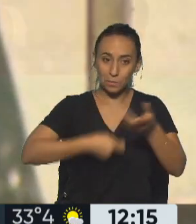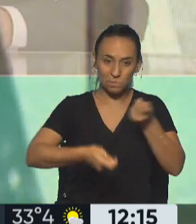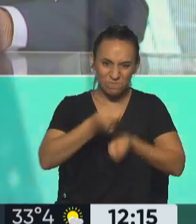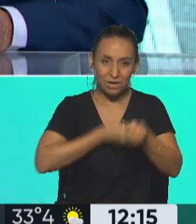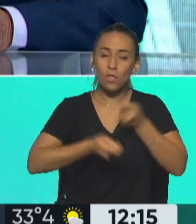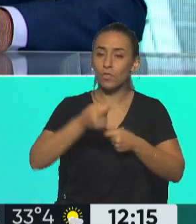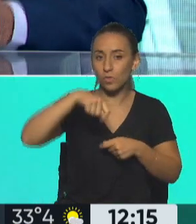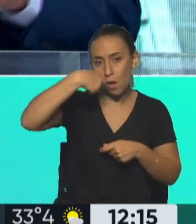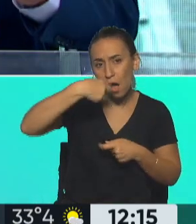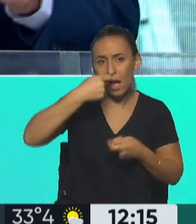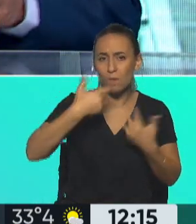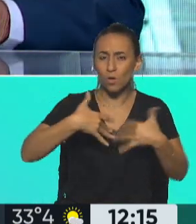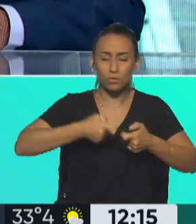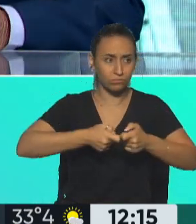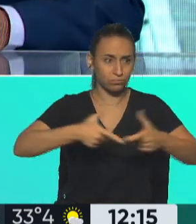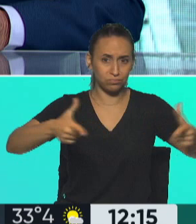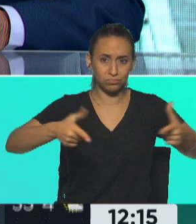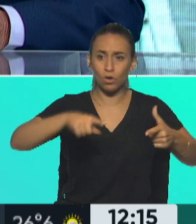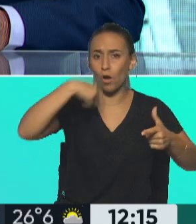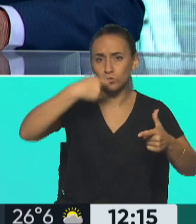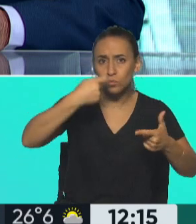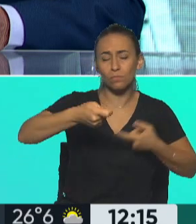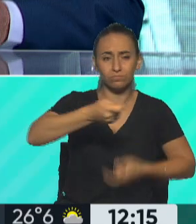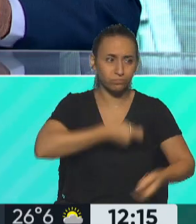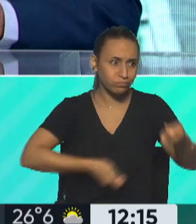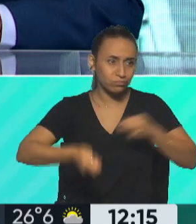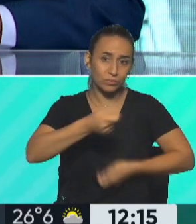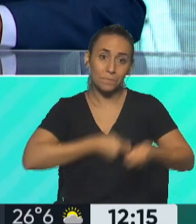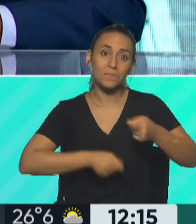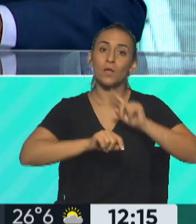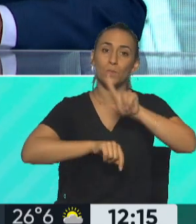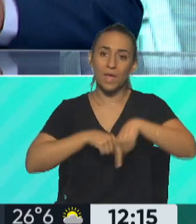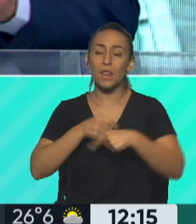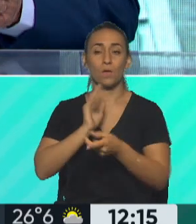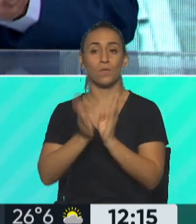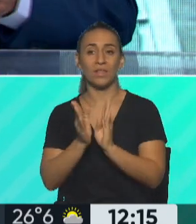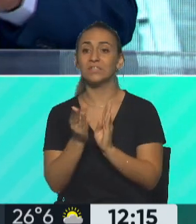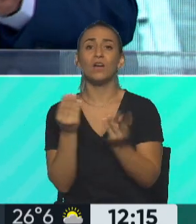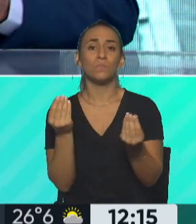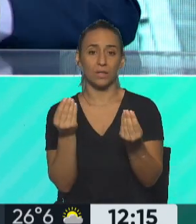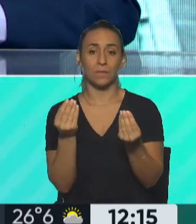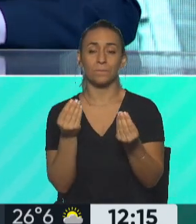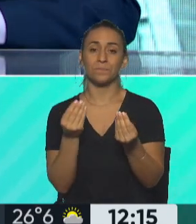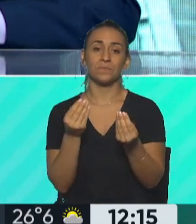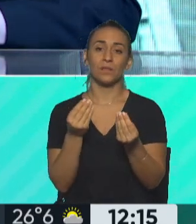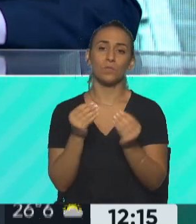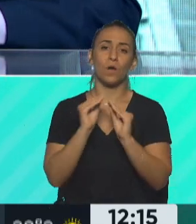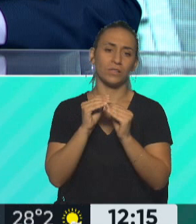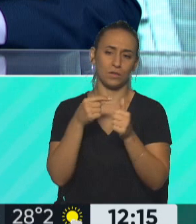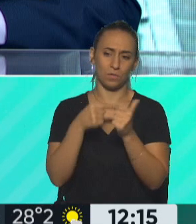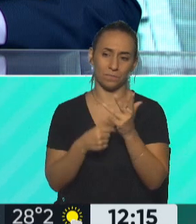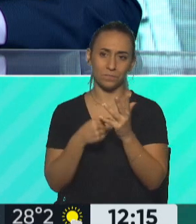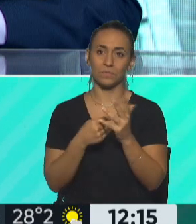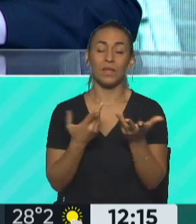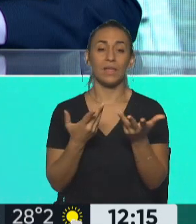digamos, de droga, sí, un mercado local, y lo que genera la violencia son dos o tres factores que están muy relevados allí en